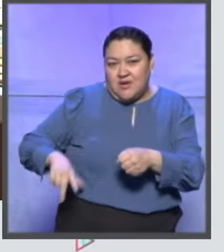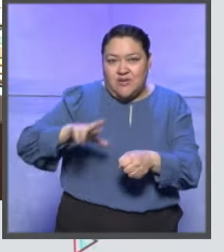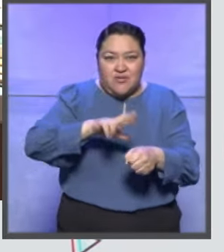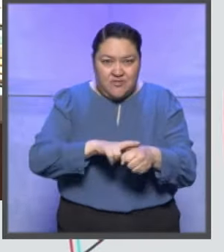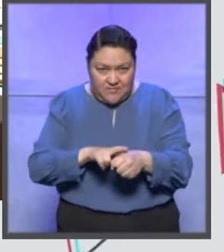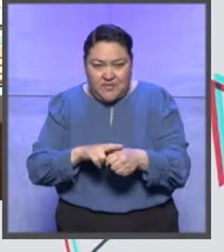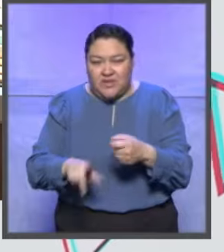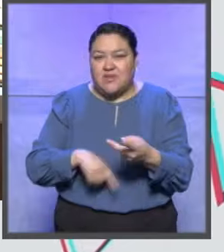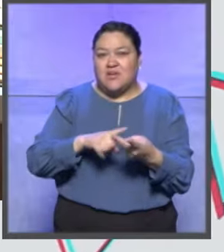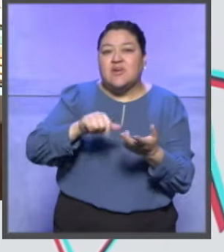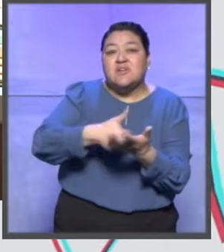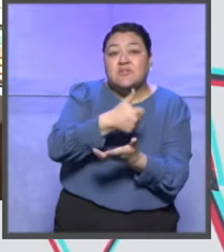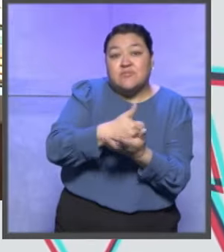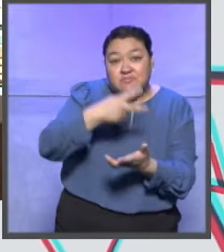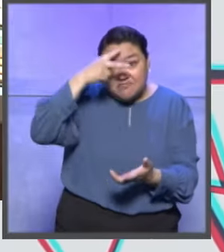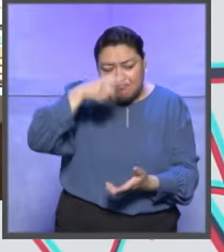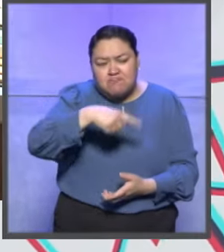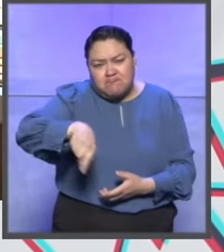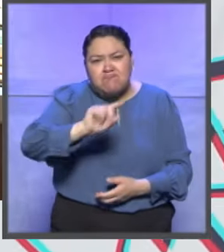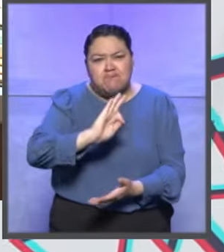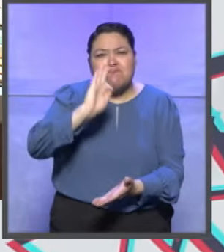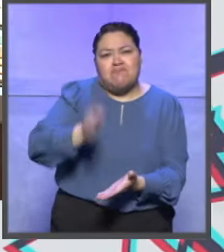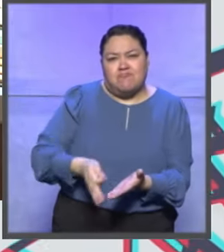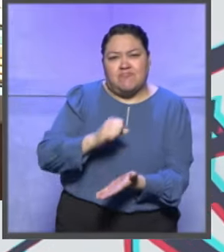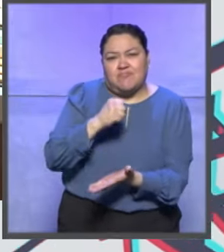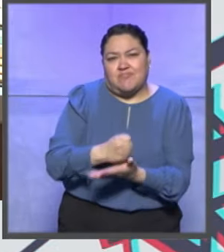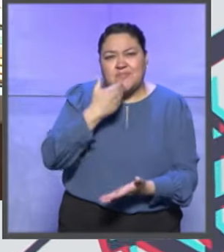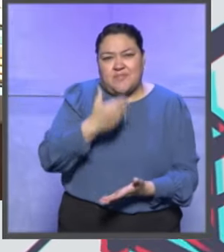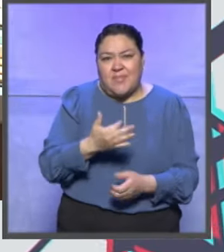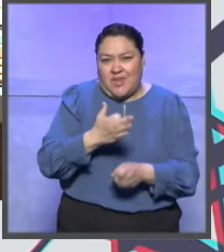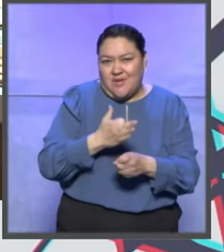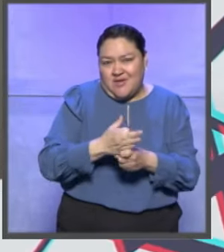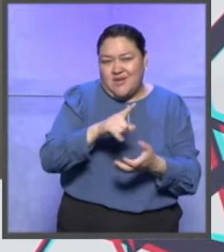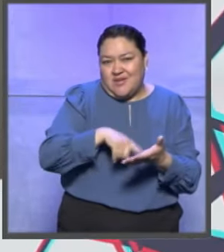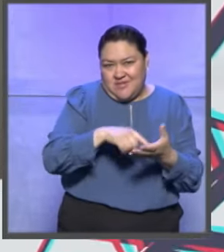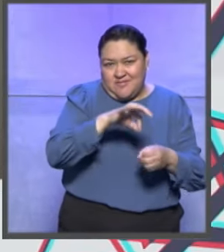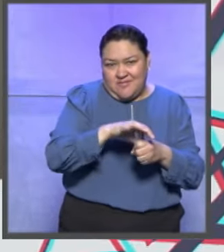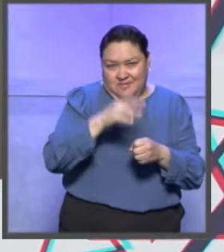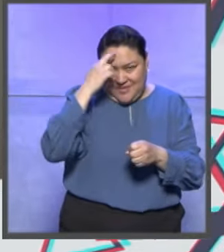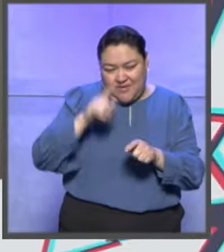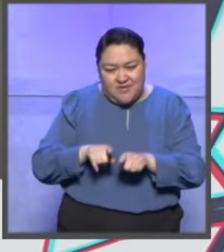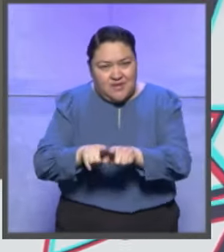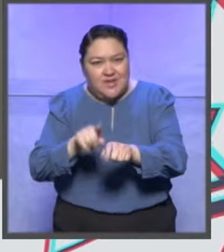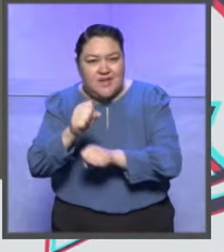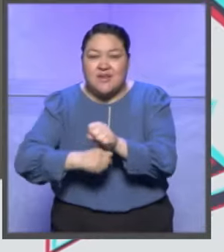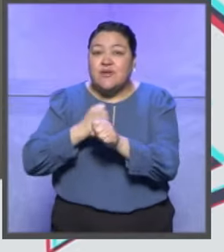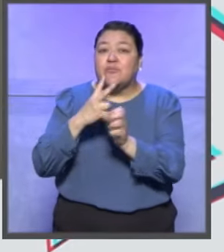8 gubernaturas y a la Jefatura de Gobierno de la Ciudad de México en el proceso electoral concurrente